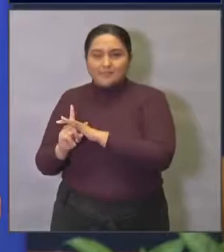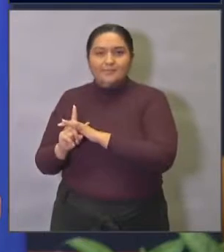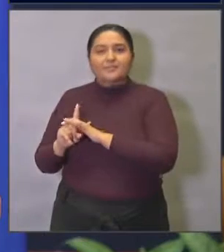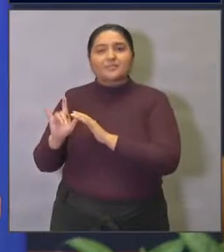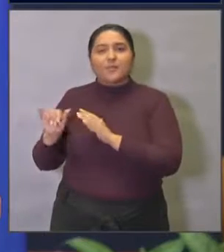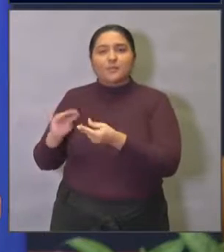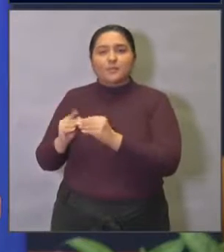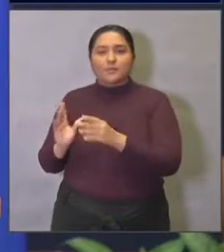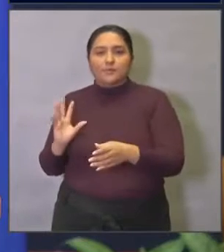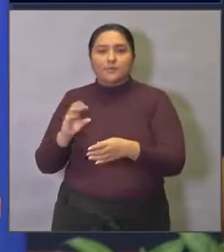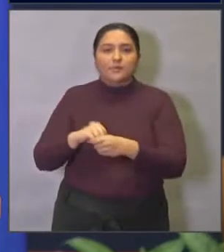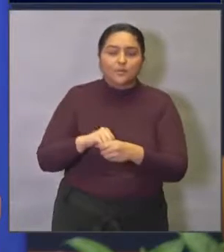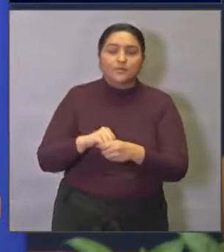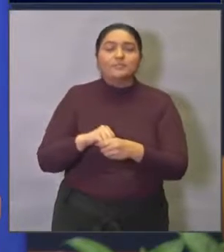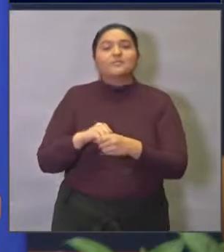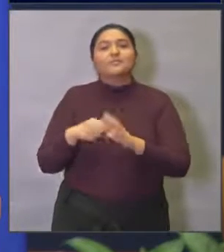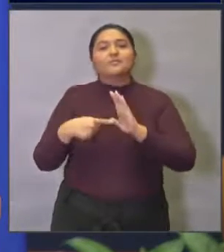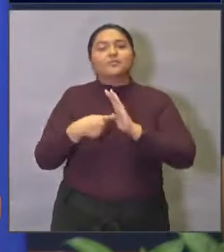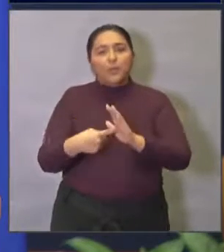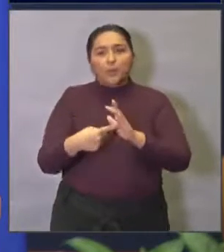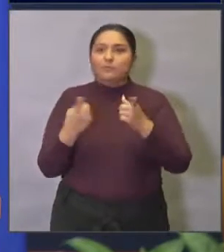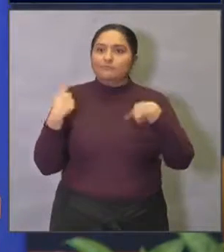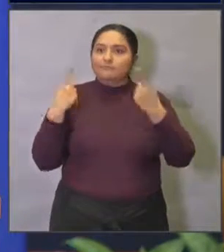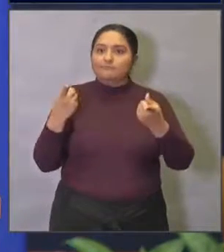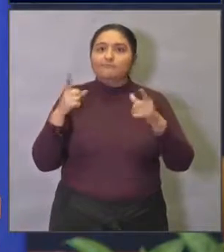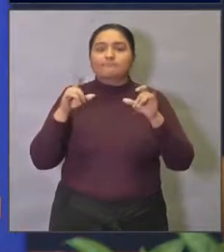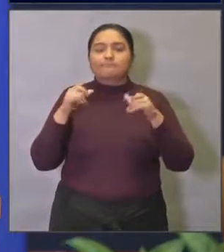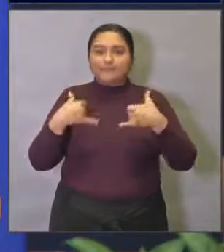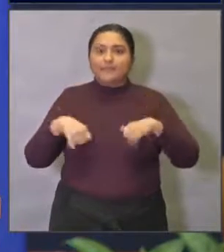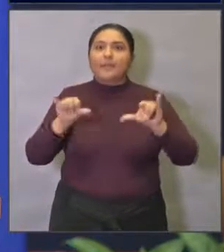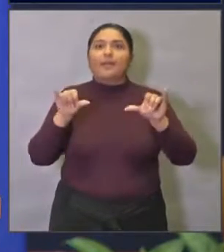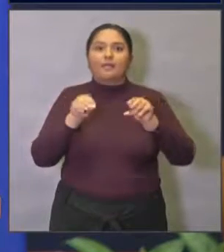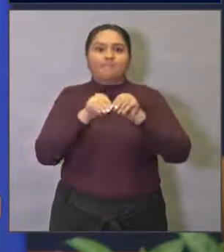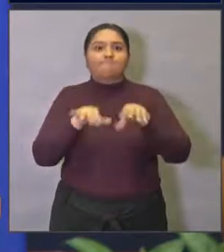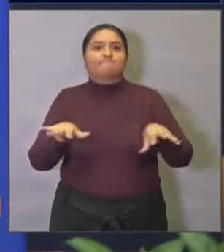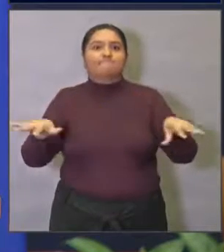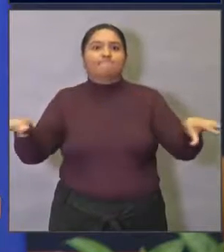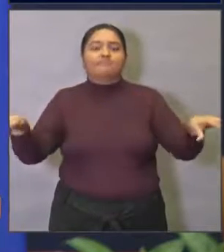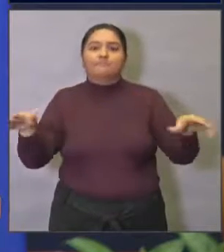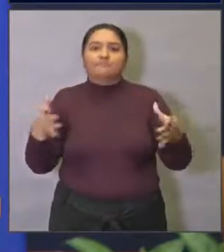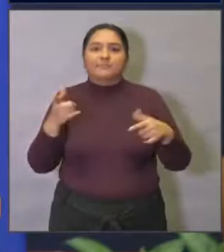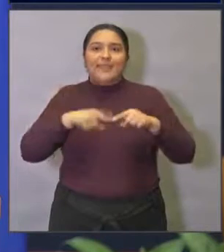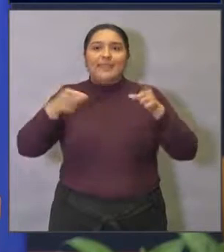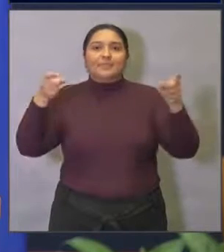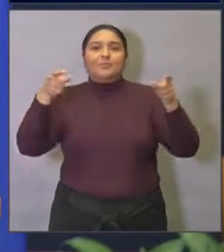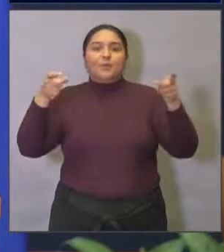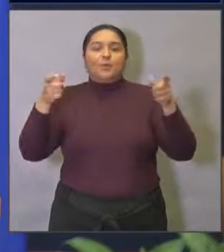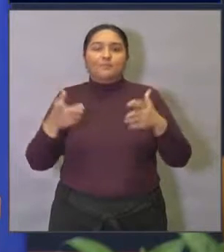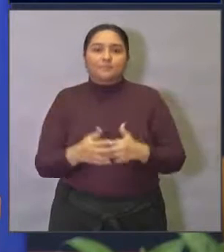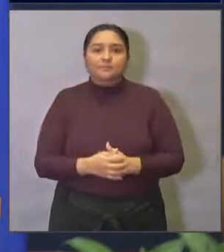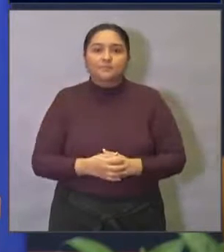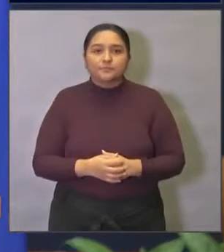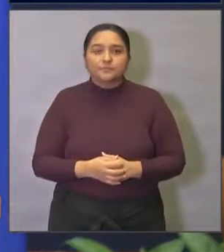extraordinarios y representan la transmisión continua que está fuera de control.